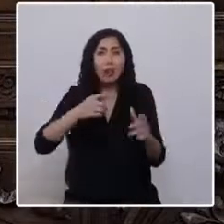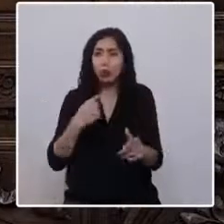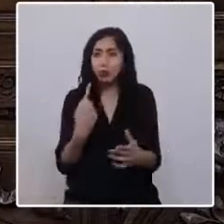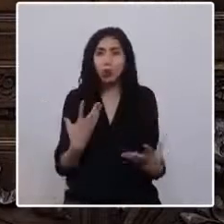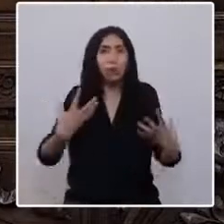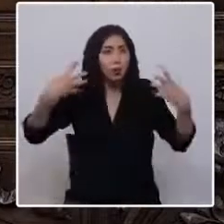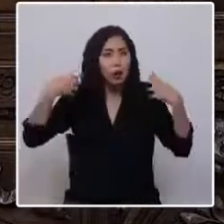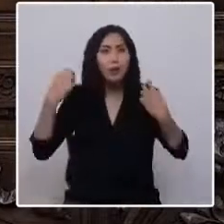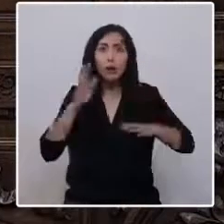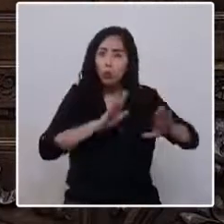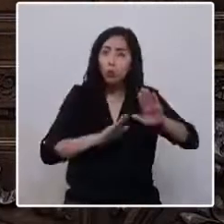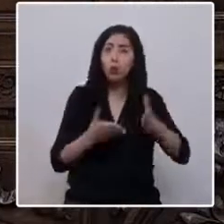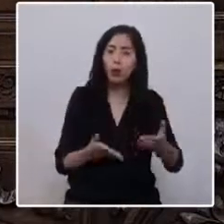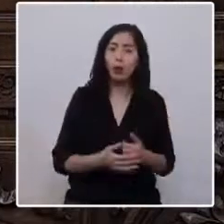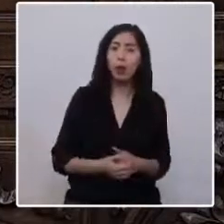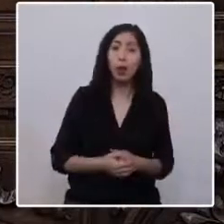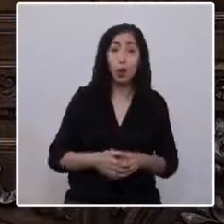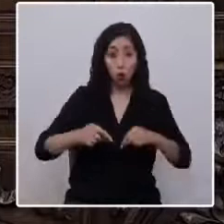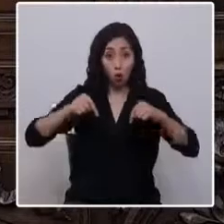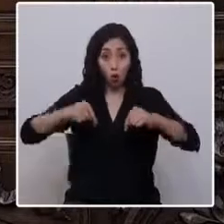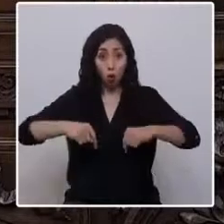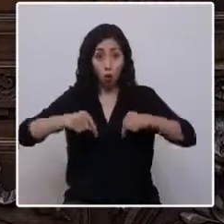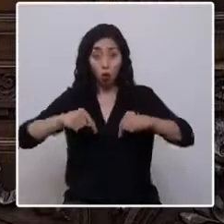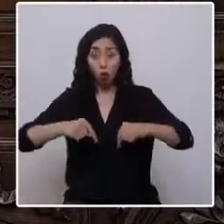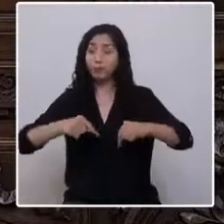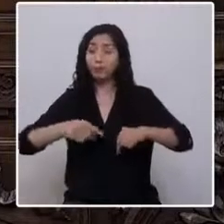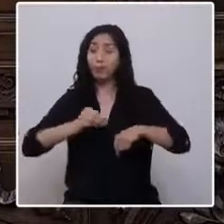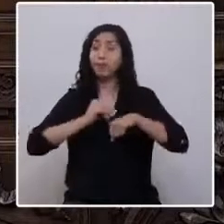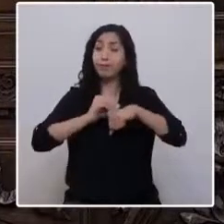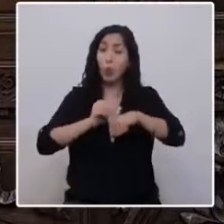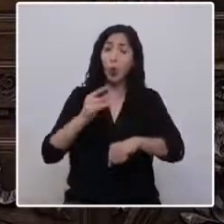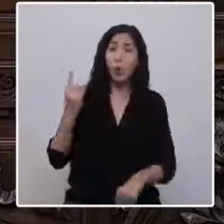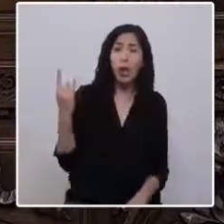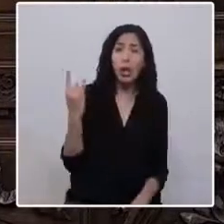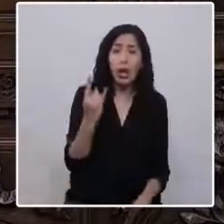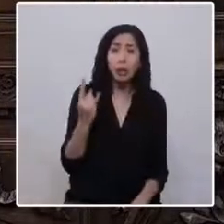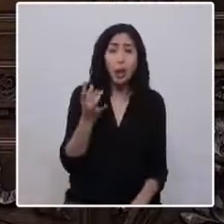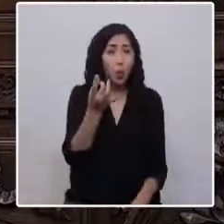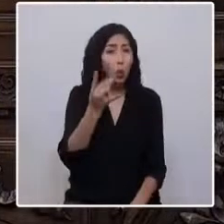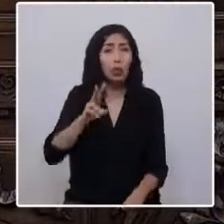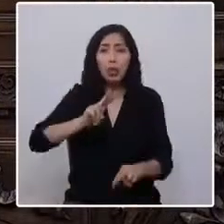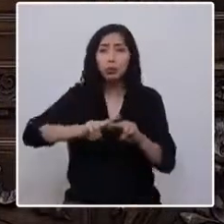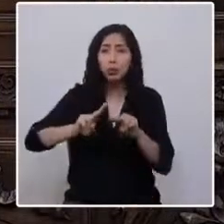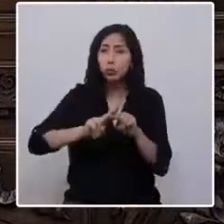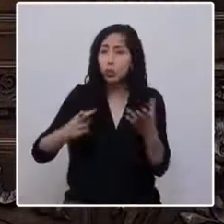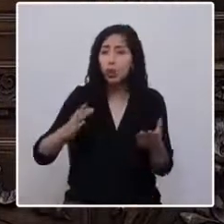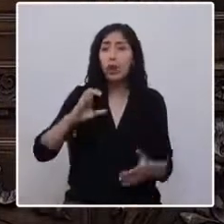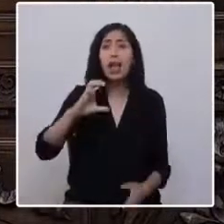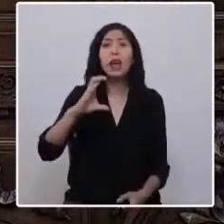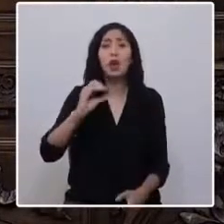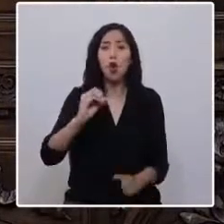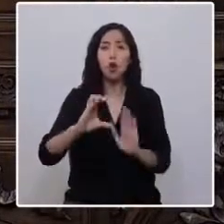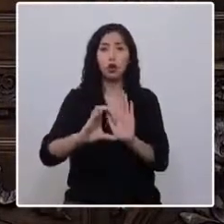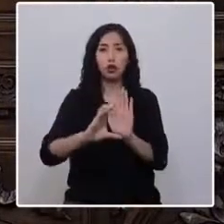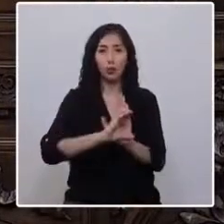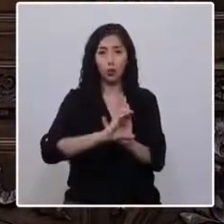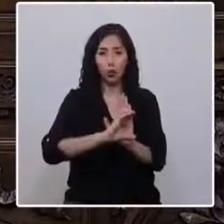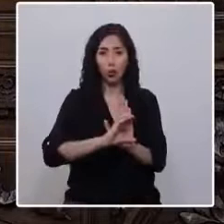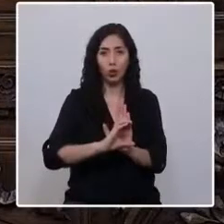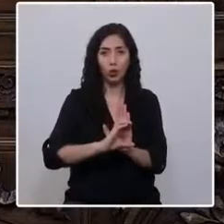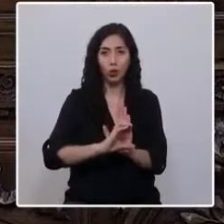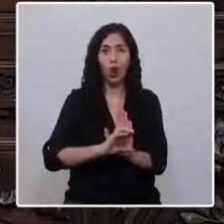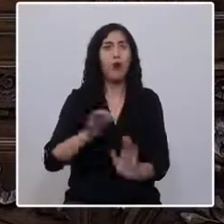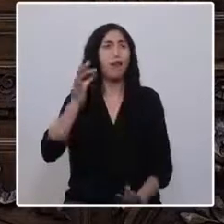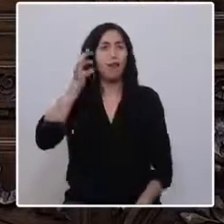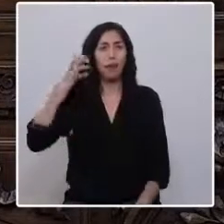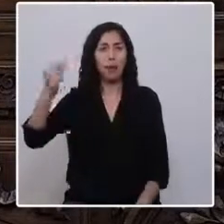mantener. Desde ahí afirmamos con urgencia y determinación, única solución, ecoconstitución,